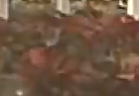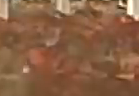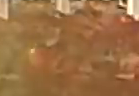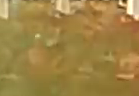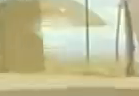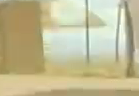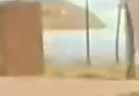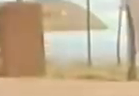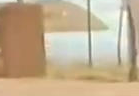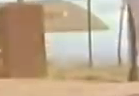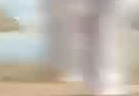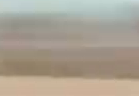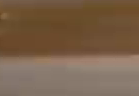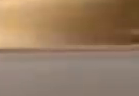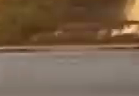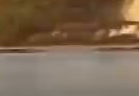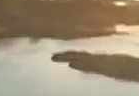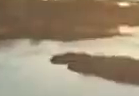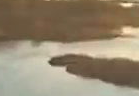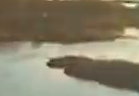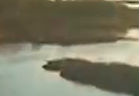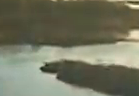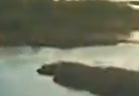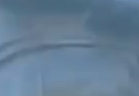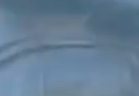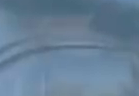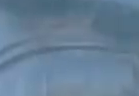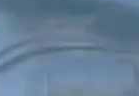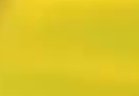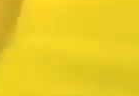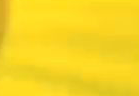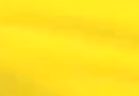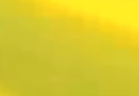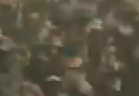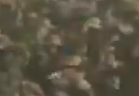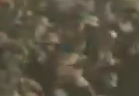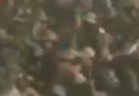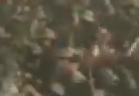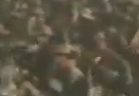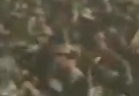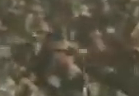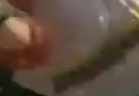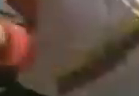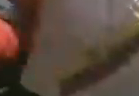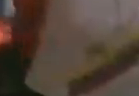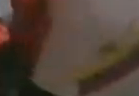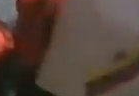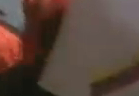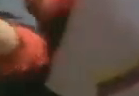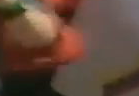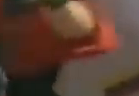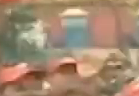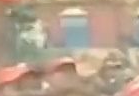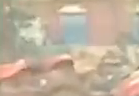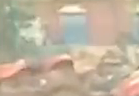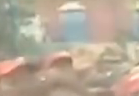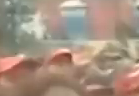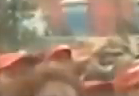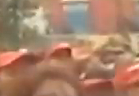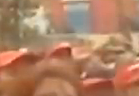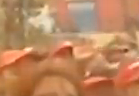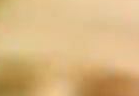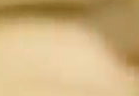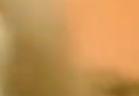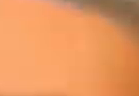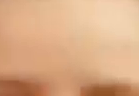Es la bandera de la Tercera República que nace en Guayana con el concepto bolivariano que el sistema de gobierno más perfecto